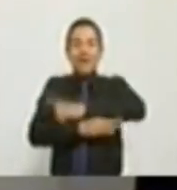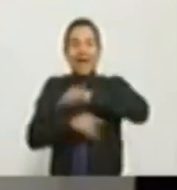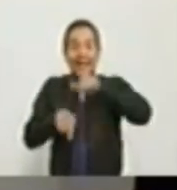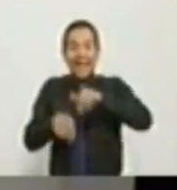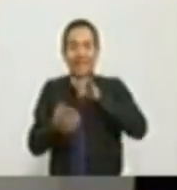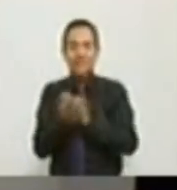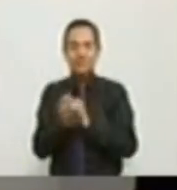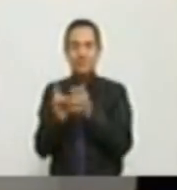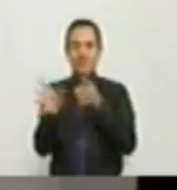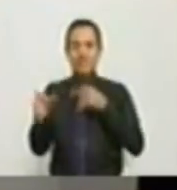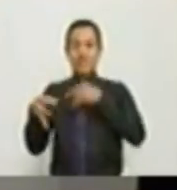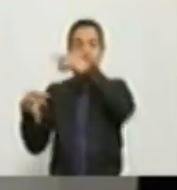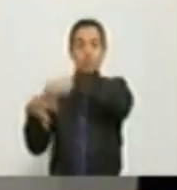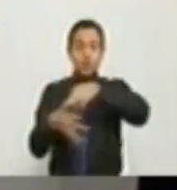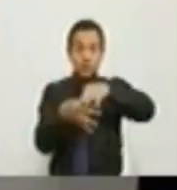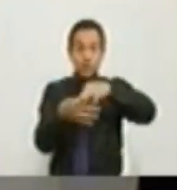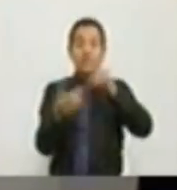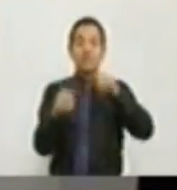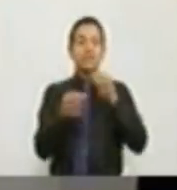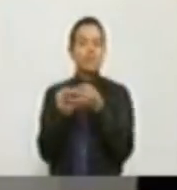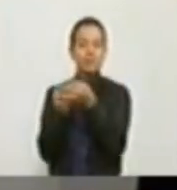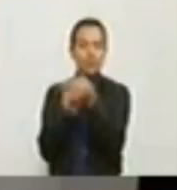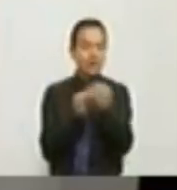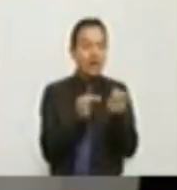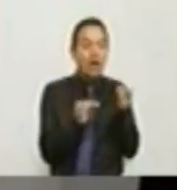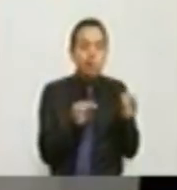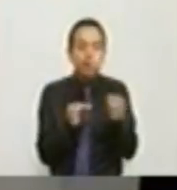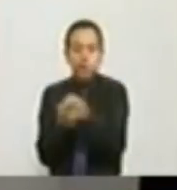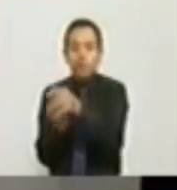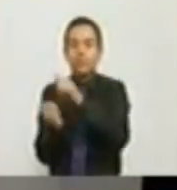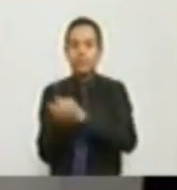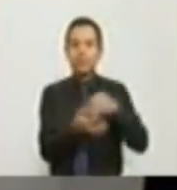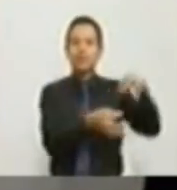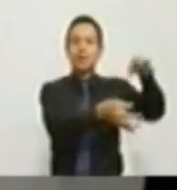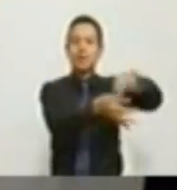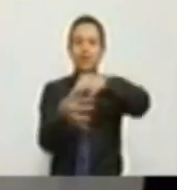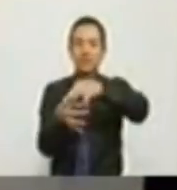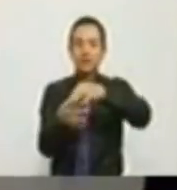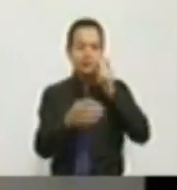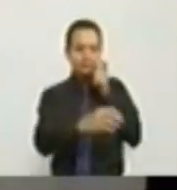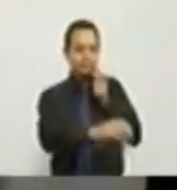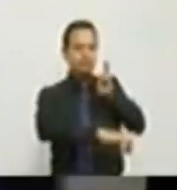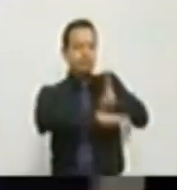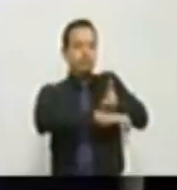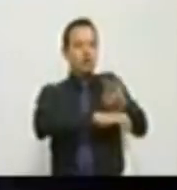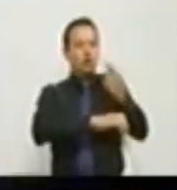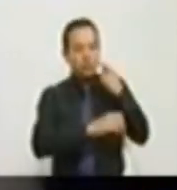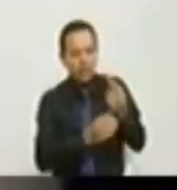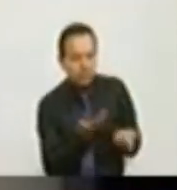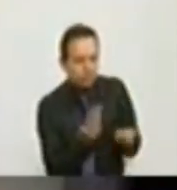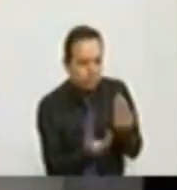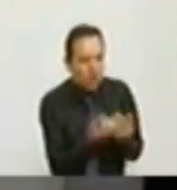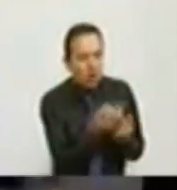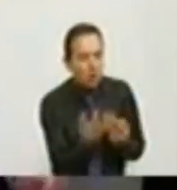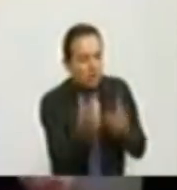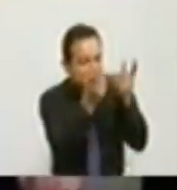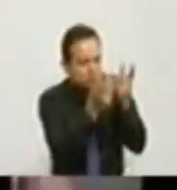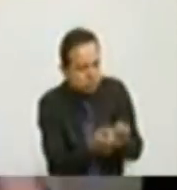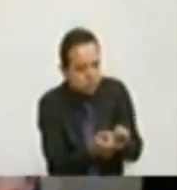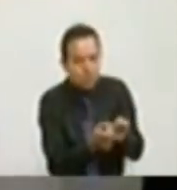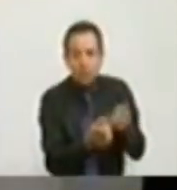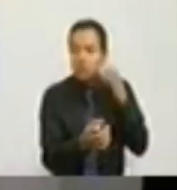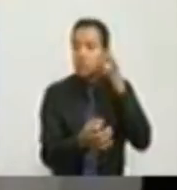elecciones, en los mismos lugares donde se dan las votaciones, haciendo el proceso de escrutinio y no tener